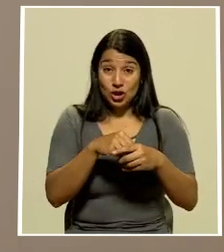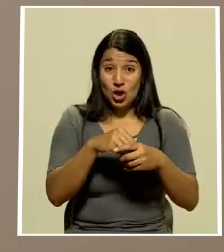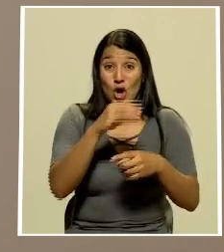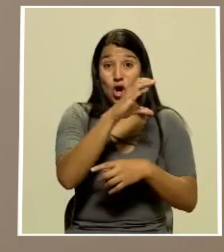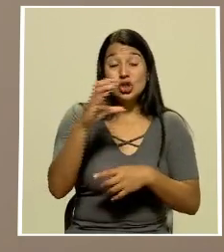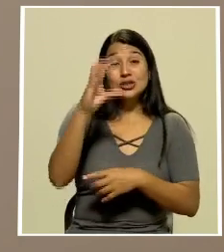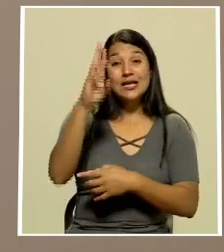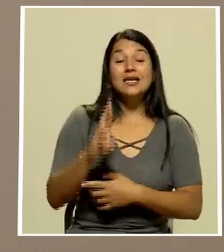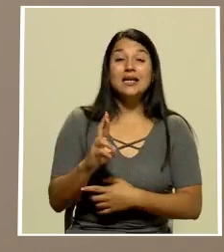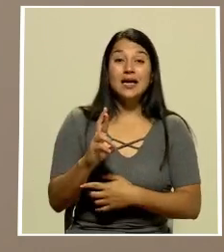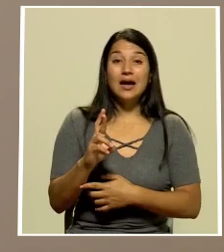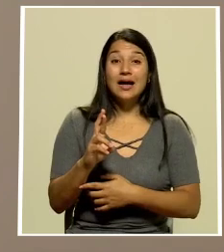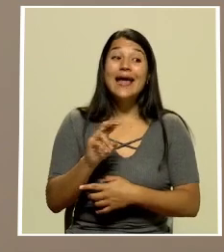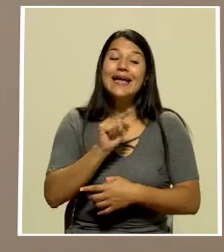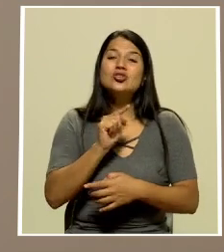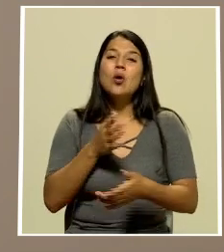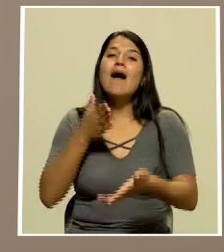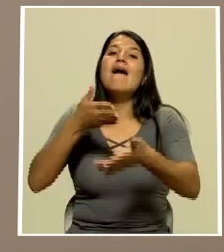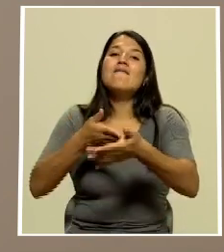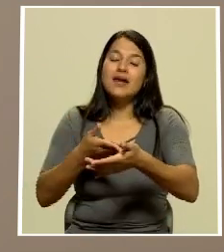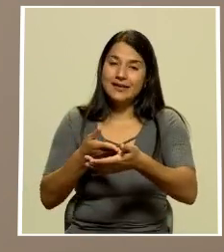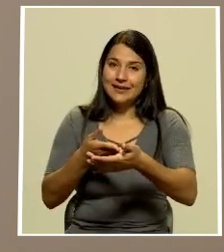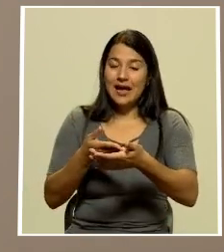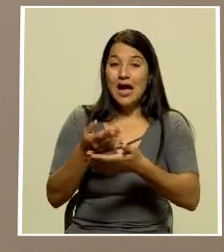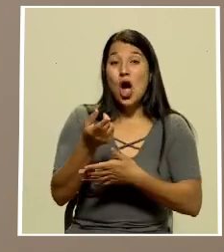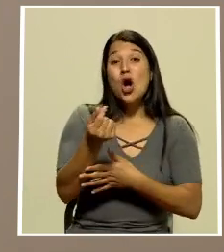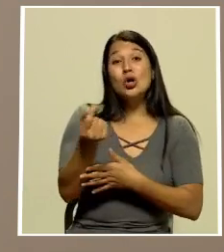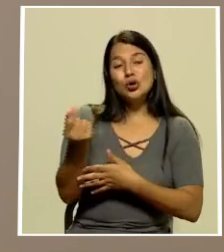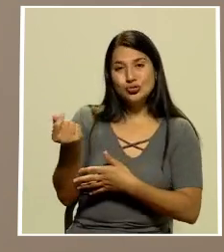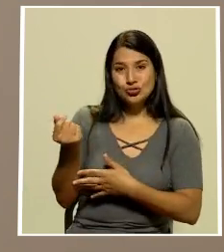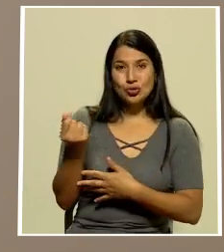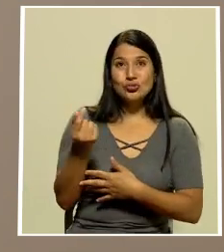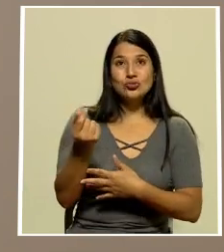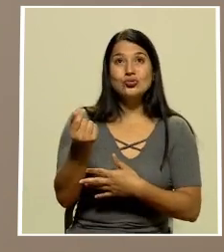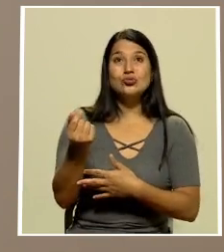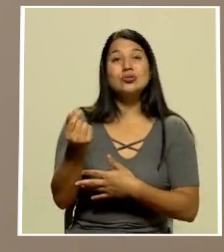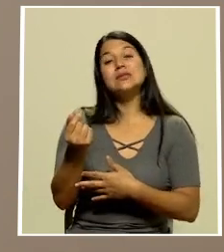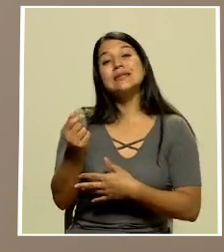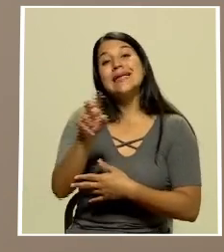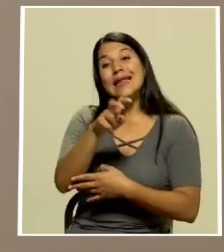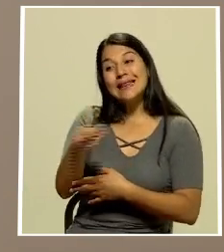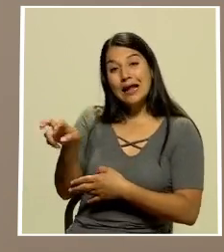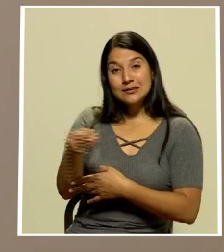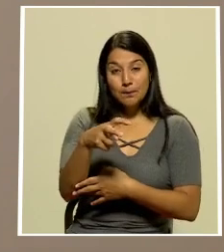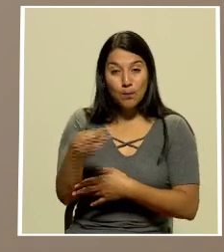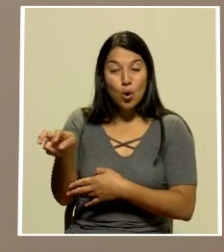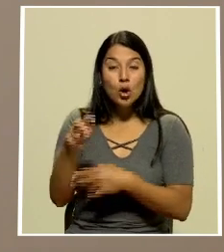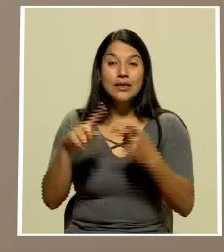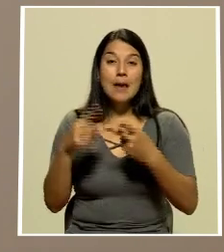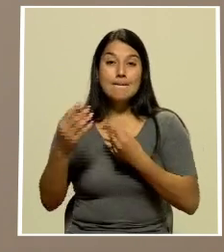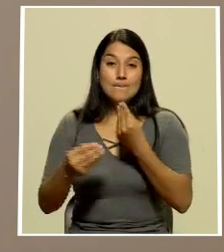República de Costa Rica afectan los costos de los transportes y de las mercancías que